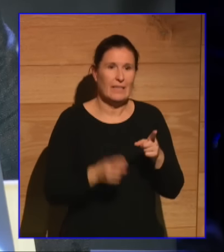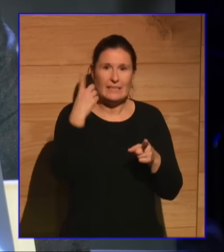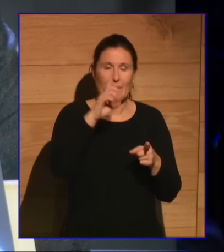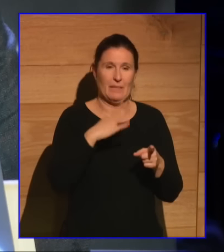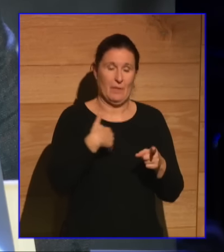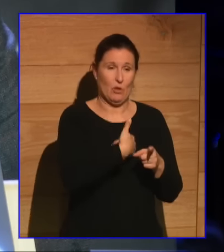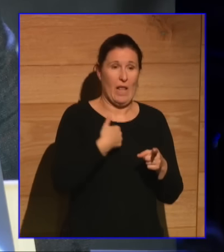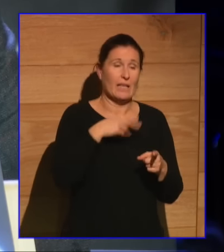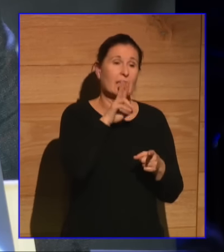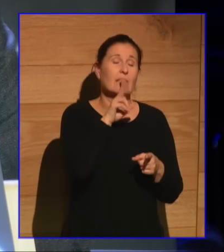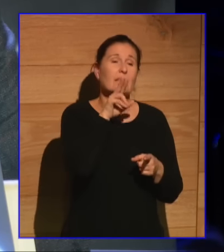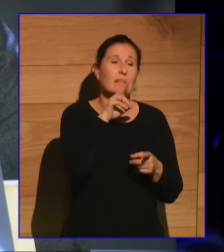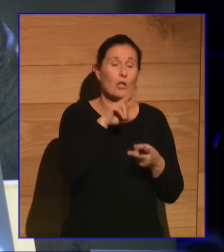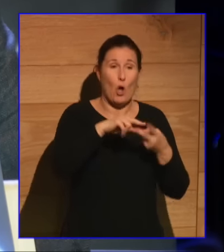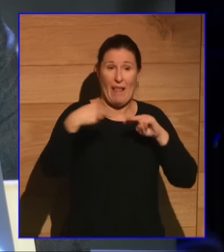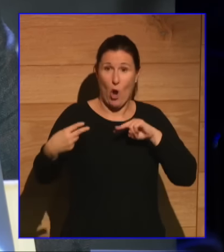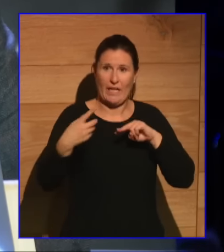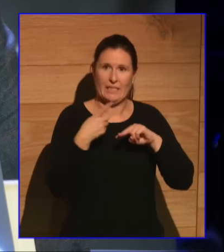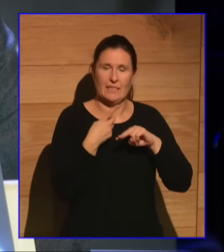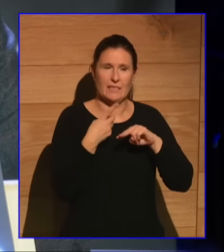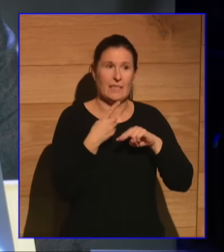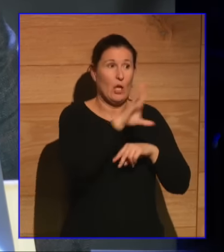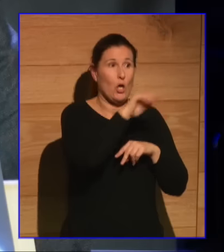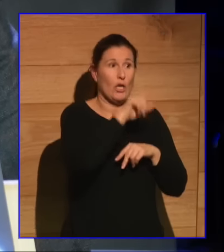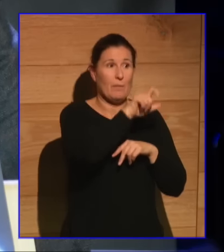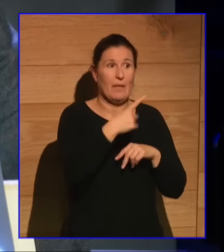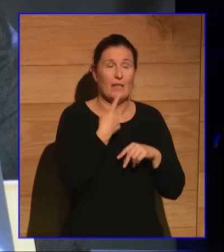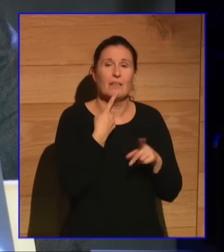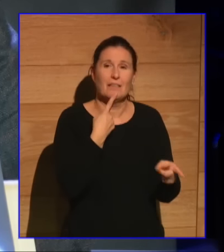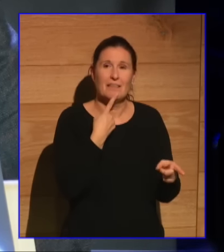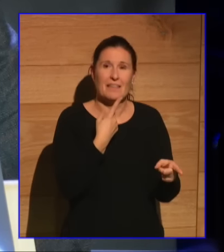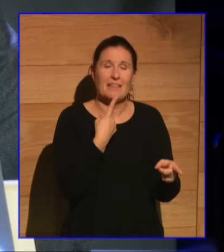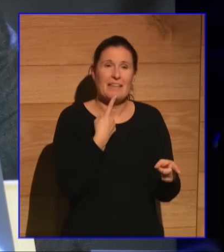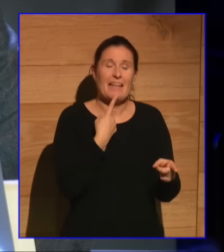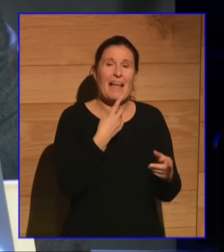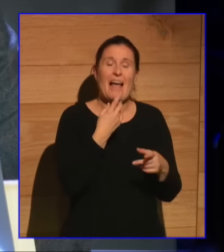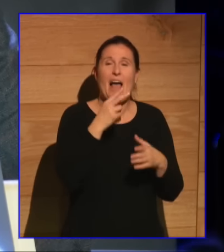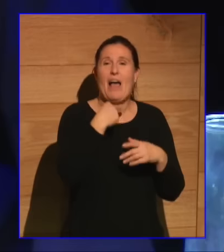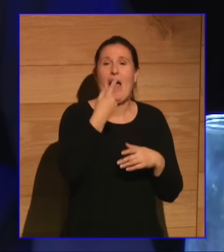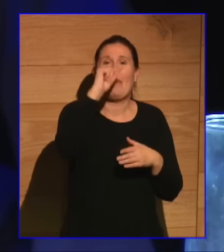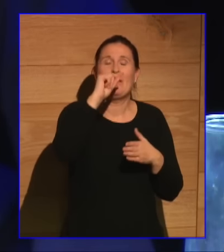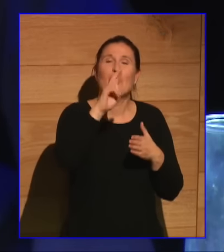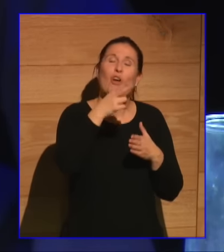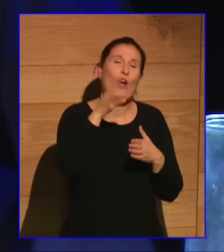Madrid y Barcelona, entonces tiraron de gallegos y por eso el niño dice, mira un galliminus?